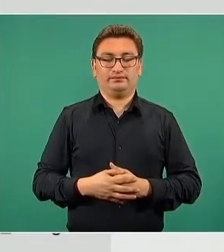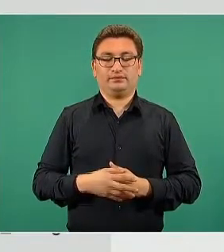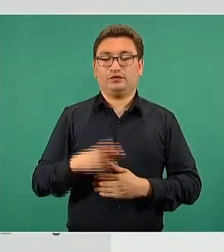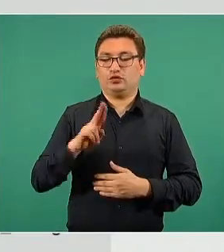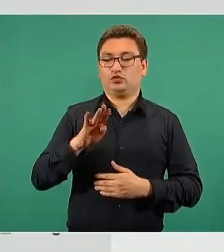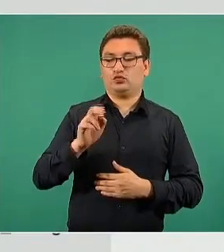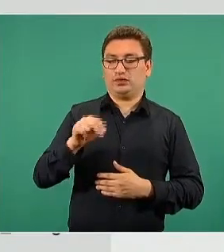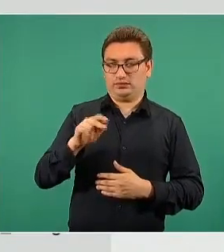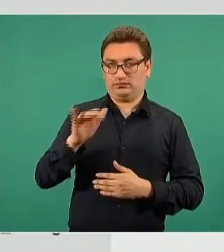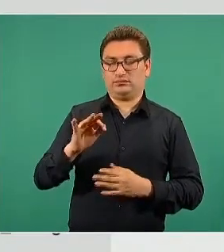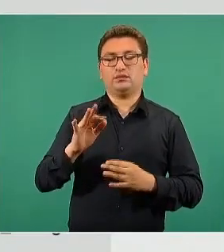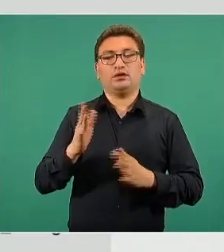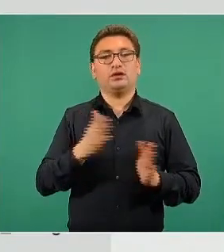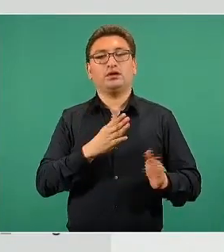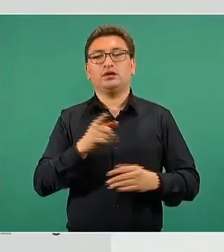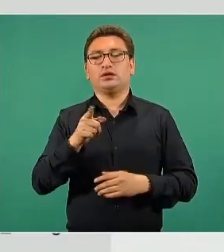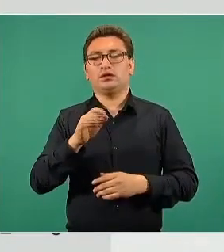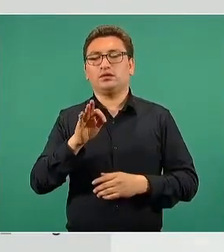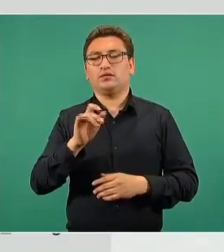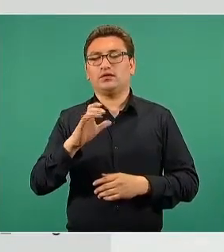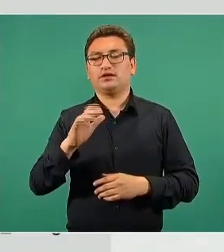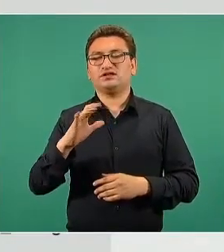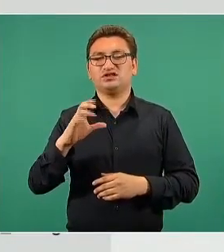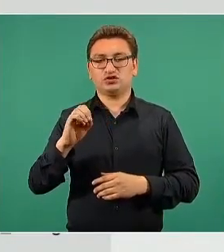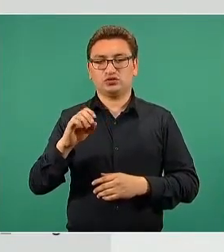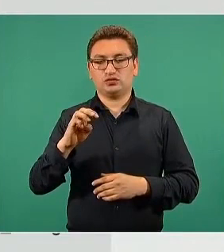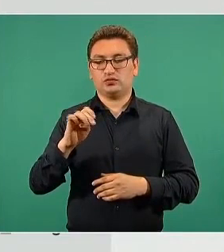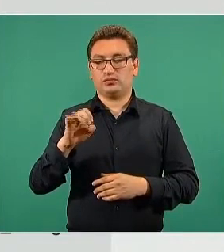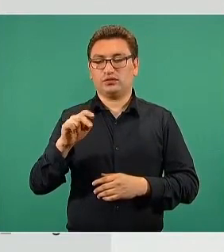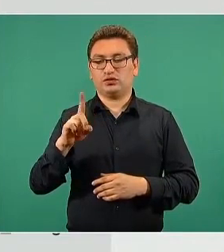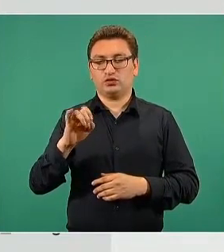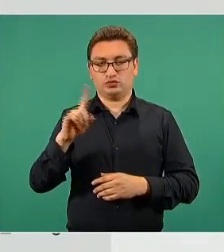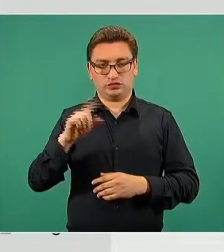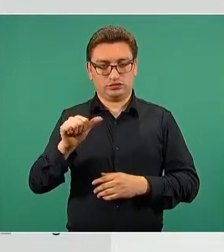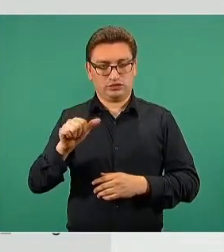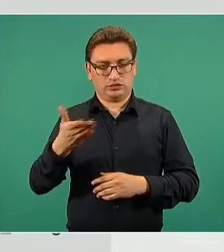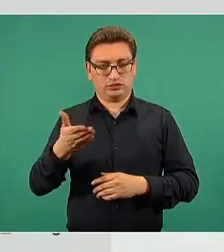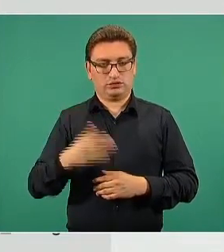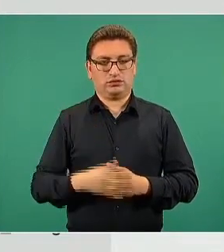Rubén. Francisco Mendoza.